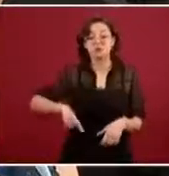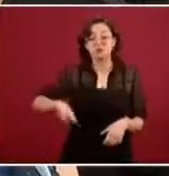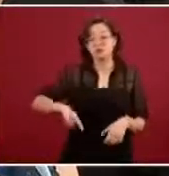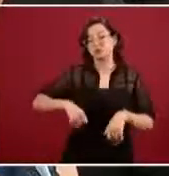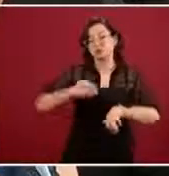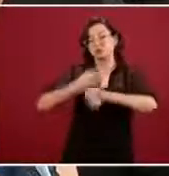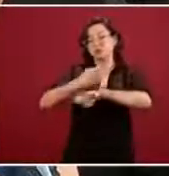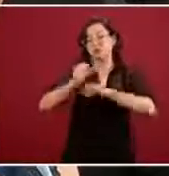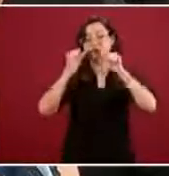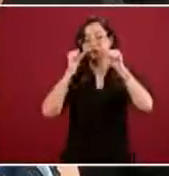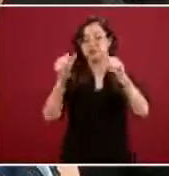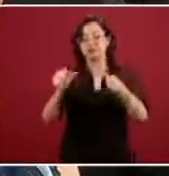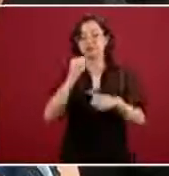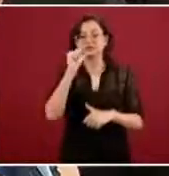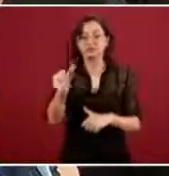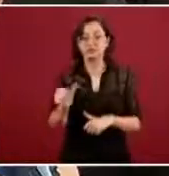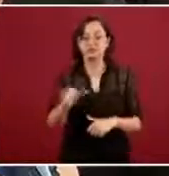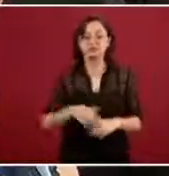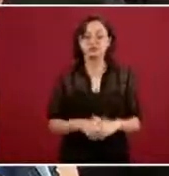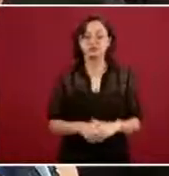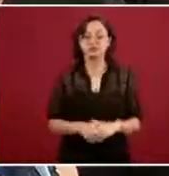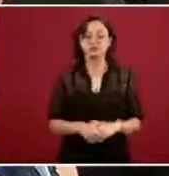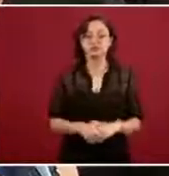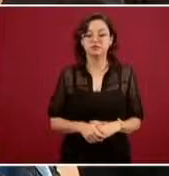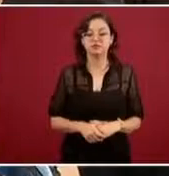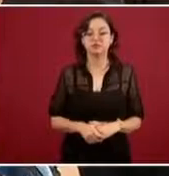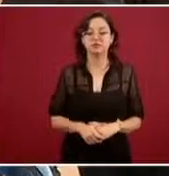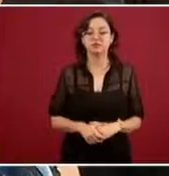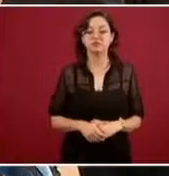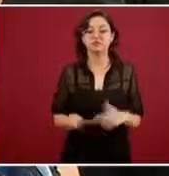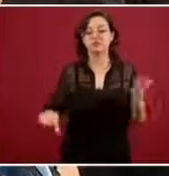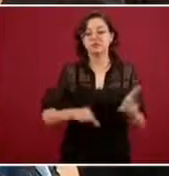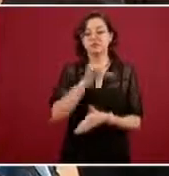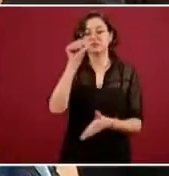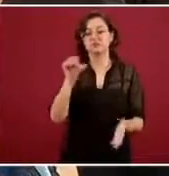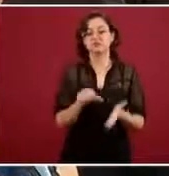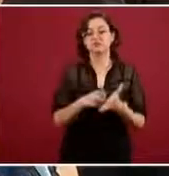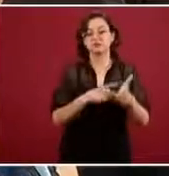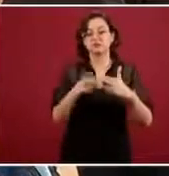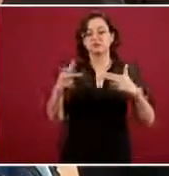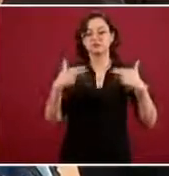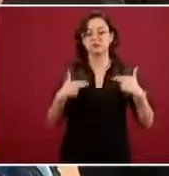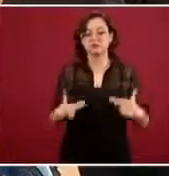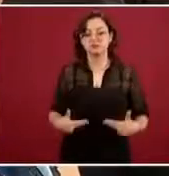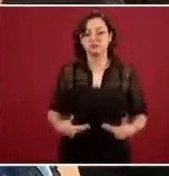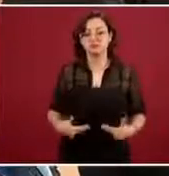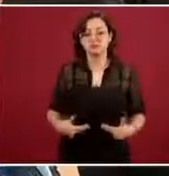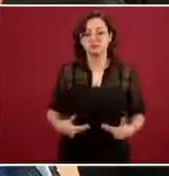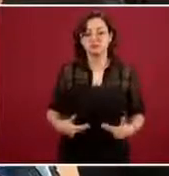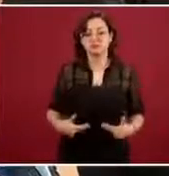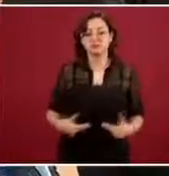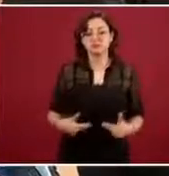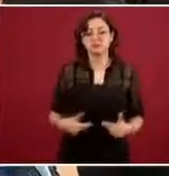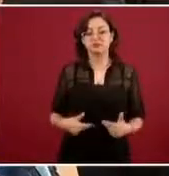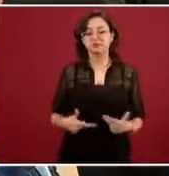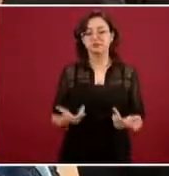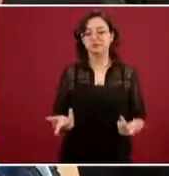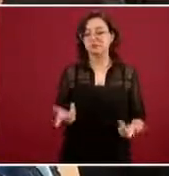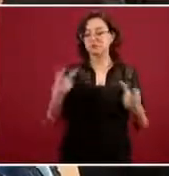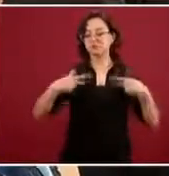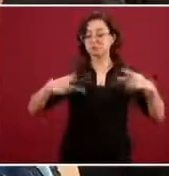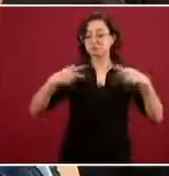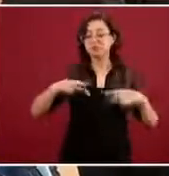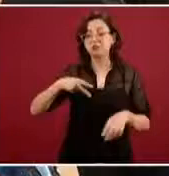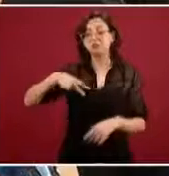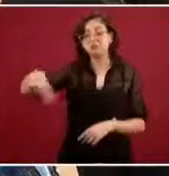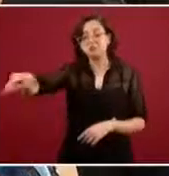de Chiapas, a tal grado que el Centro de Derechos Humanos de Bartolomé de las Casas, frente a lo que dicen los desplazados,